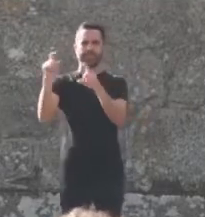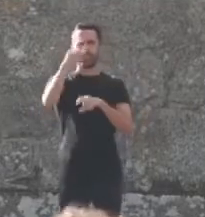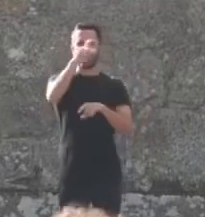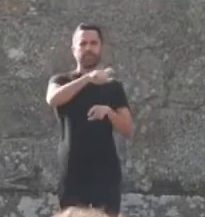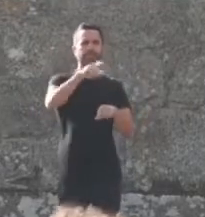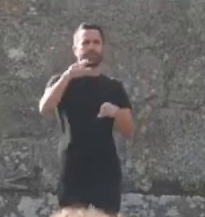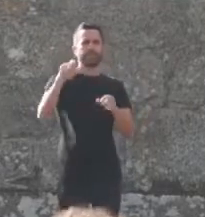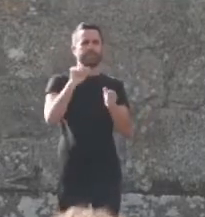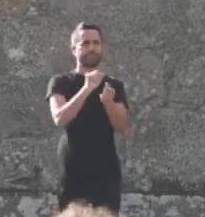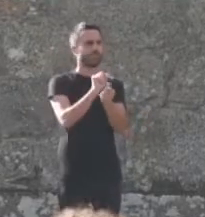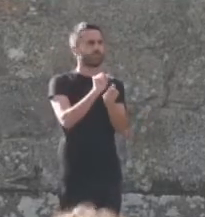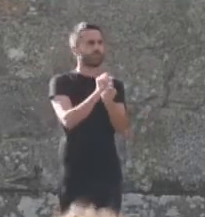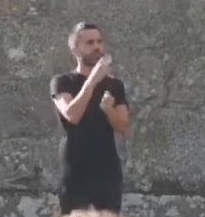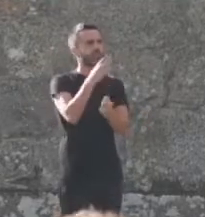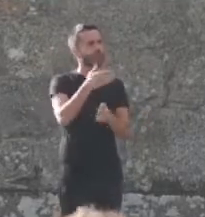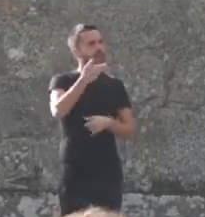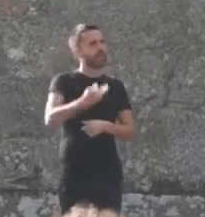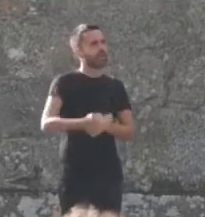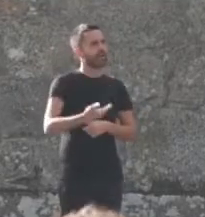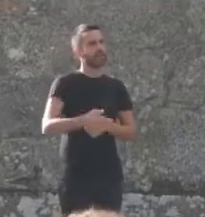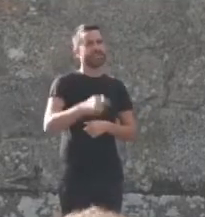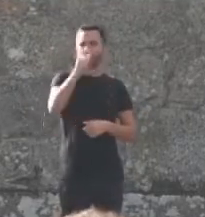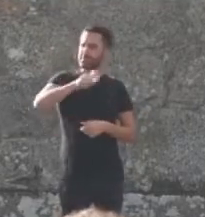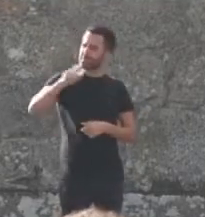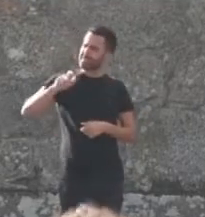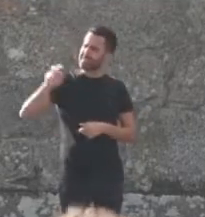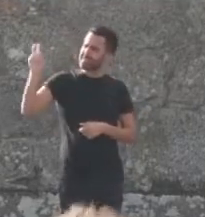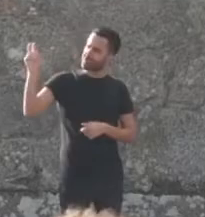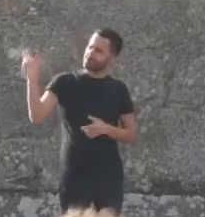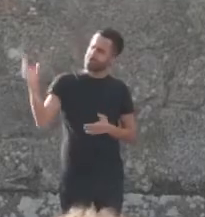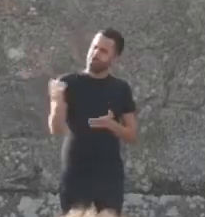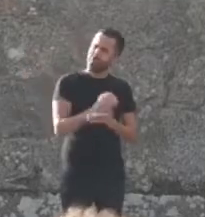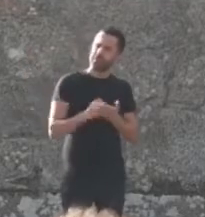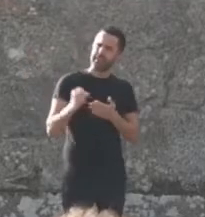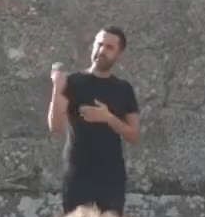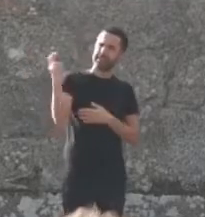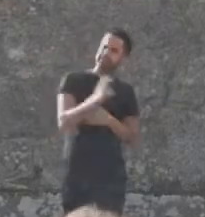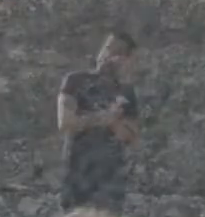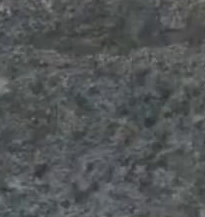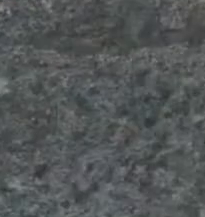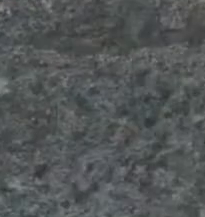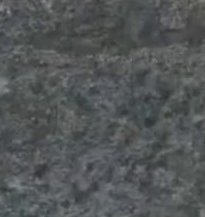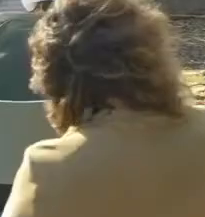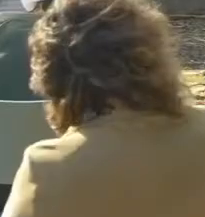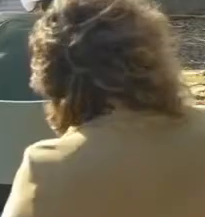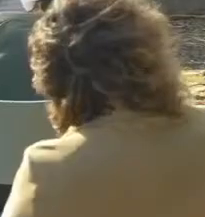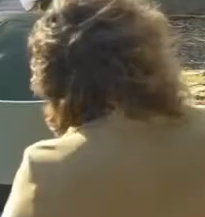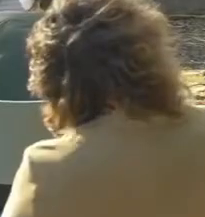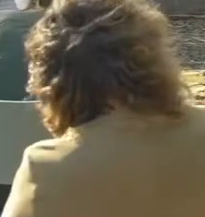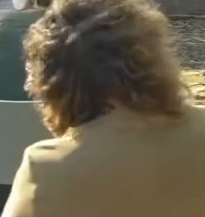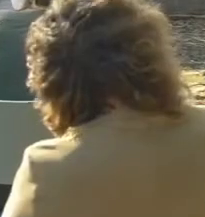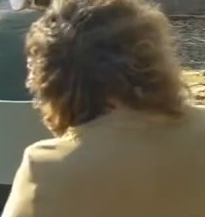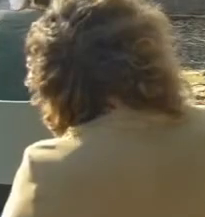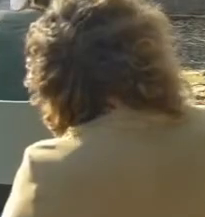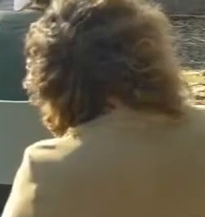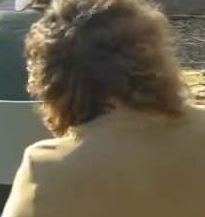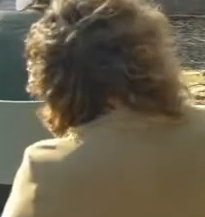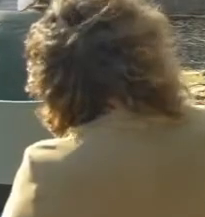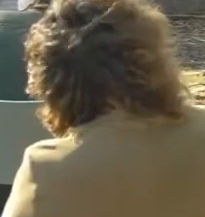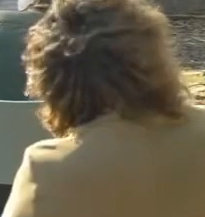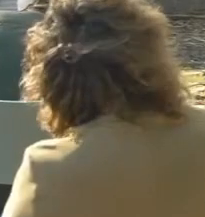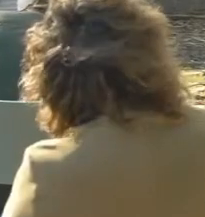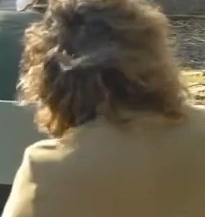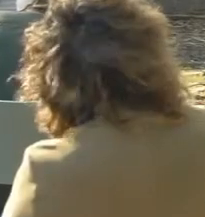é imprescindible que todas as persoas que veñan aquí sintan, escoiten as voces e os